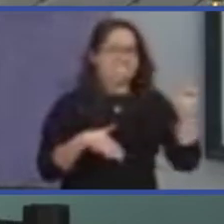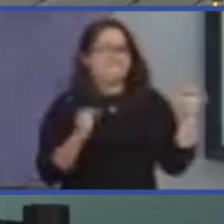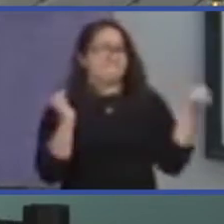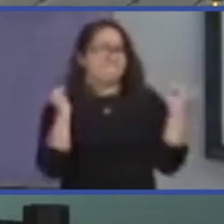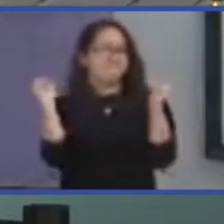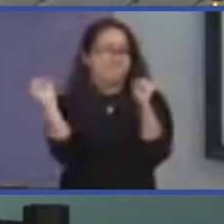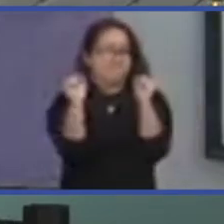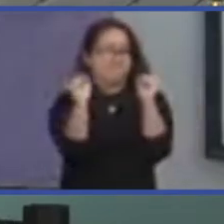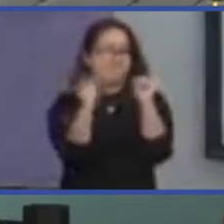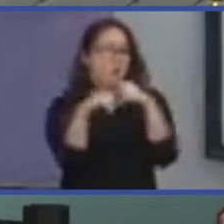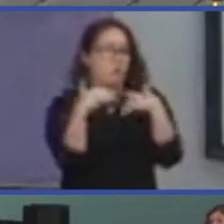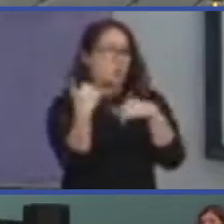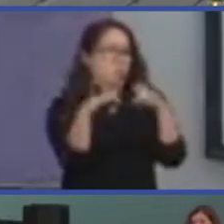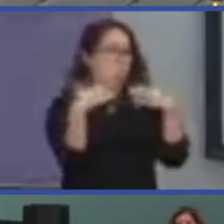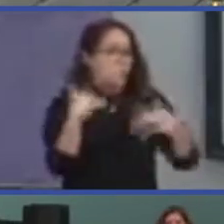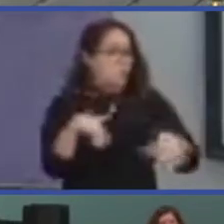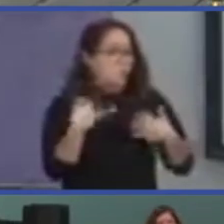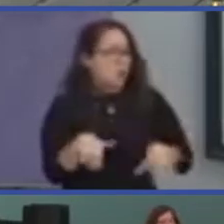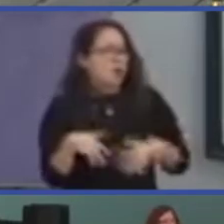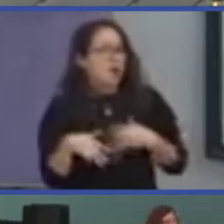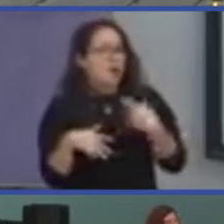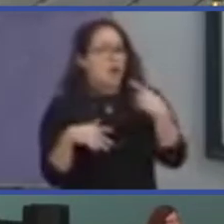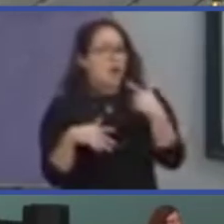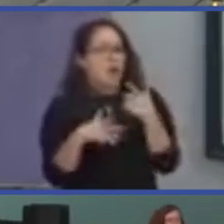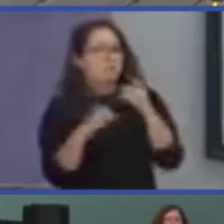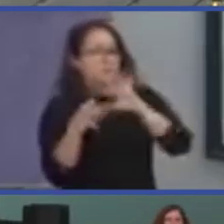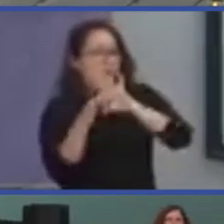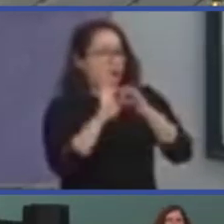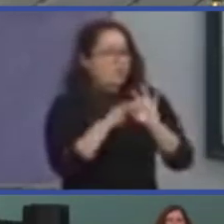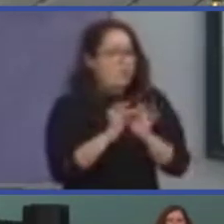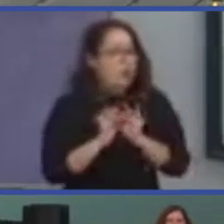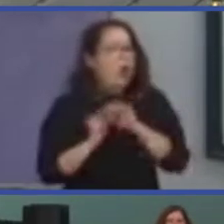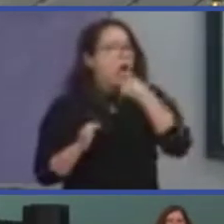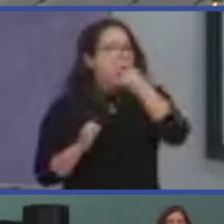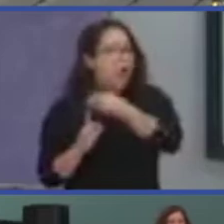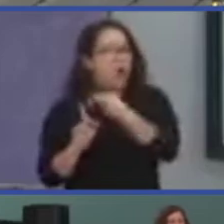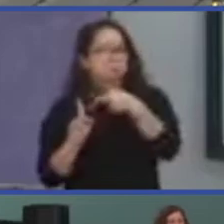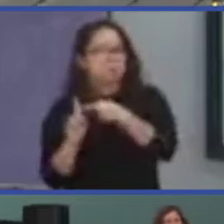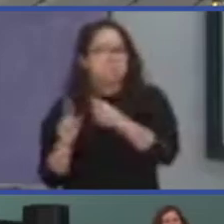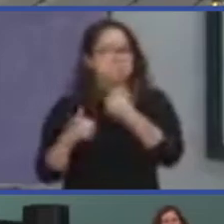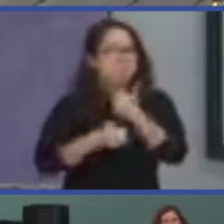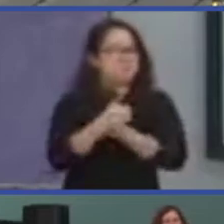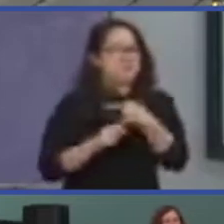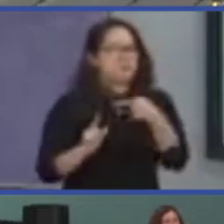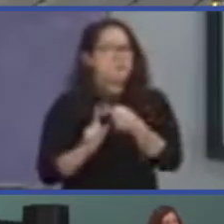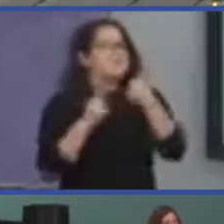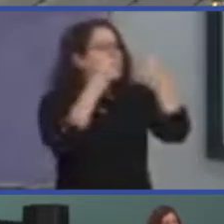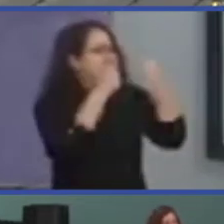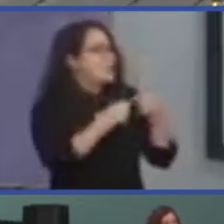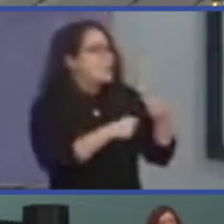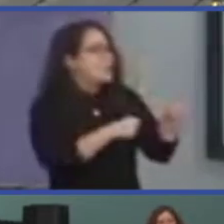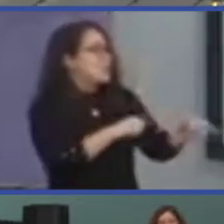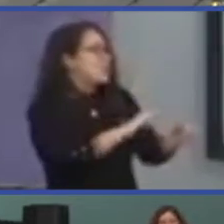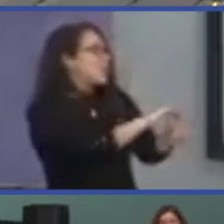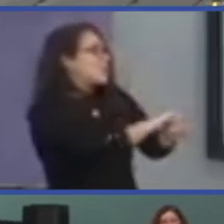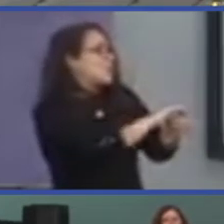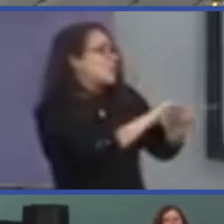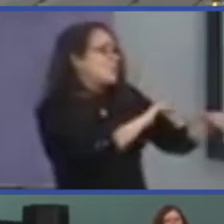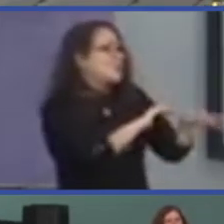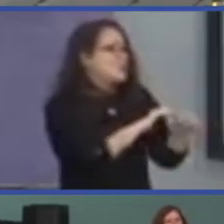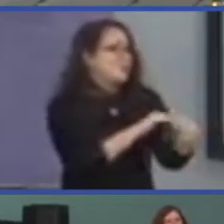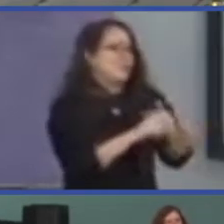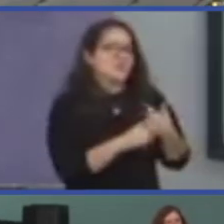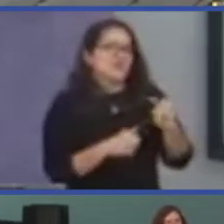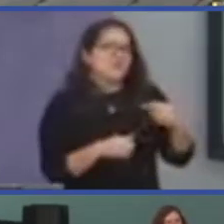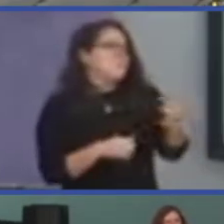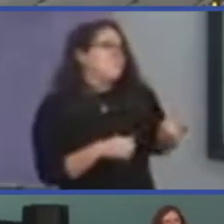van compitiendo y entonces Zenón está convencido de que le va a ganar a la tortuga la que le da un poco de ventaja sin